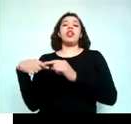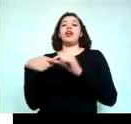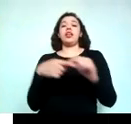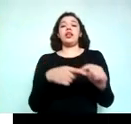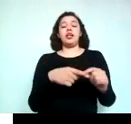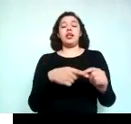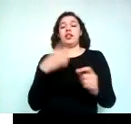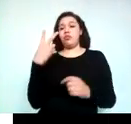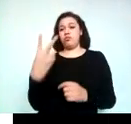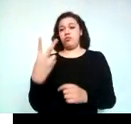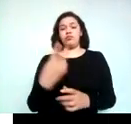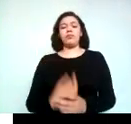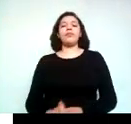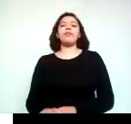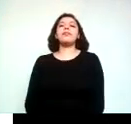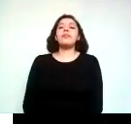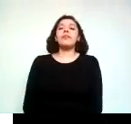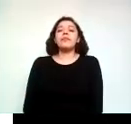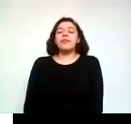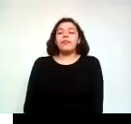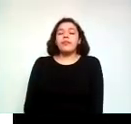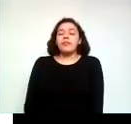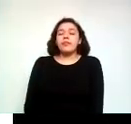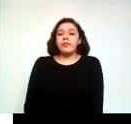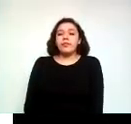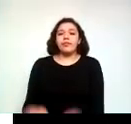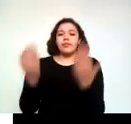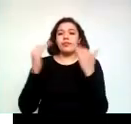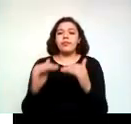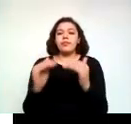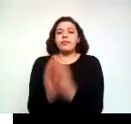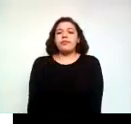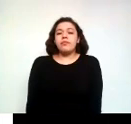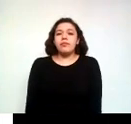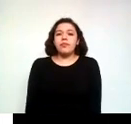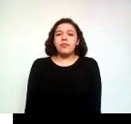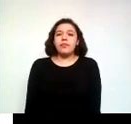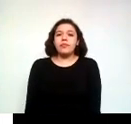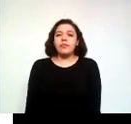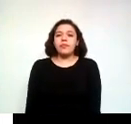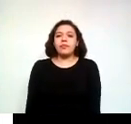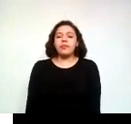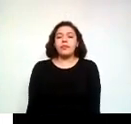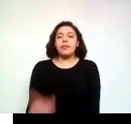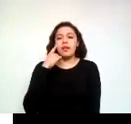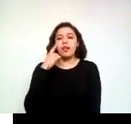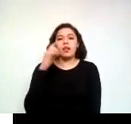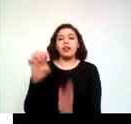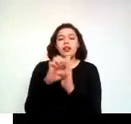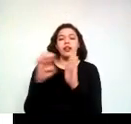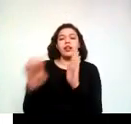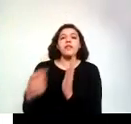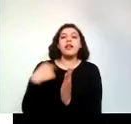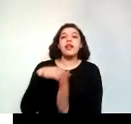¿Ok? Y pasamos a la siguiente. Tomemos un ejemplo en el que el